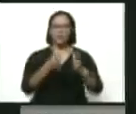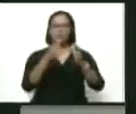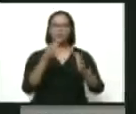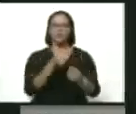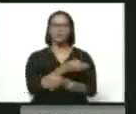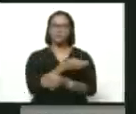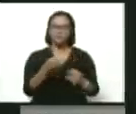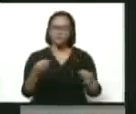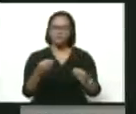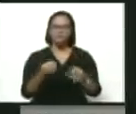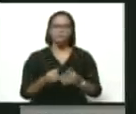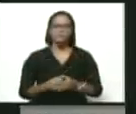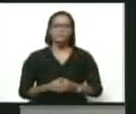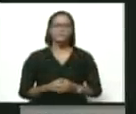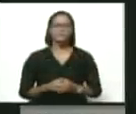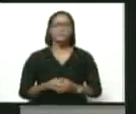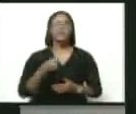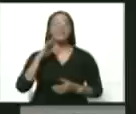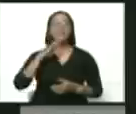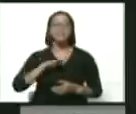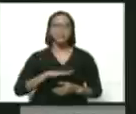correcto. Estamos en el